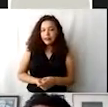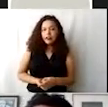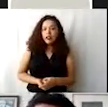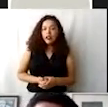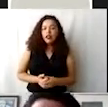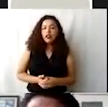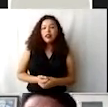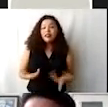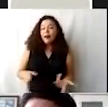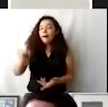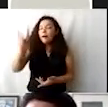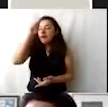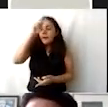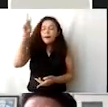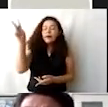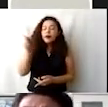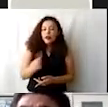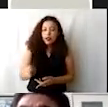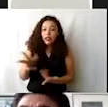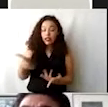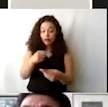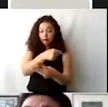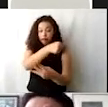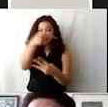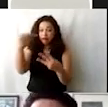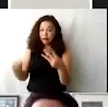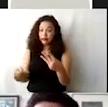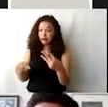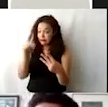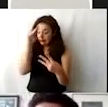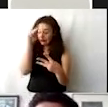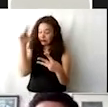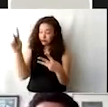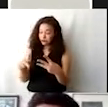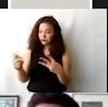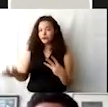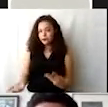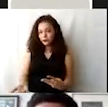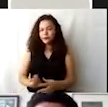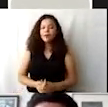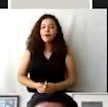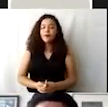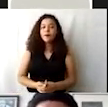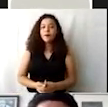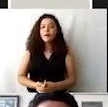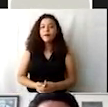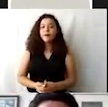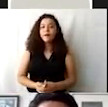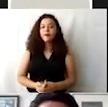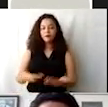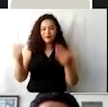Peor aún que estemos en esos supuestos. ¿Sí? La siguiente